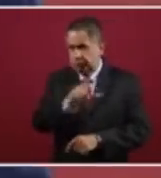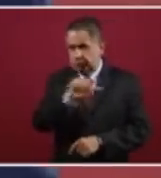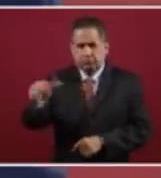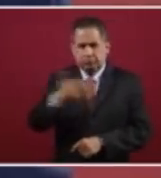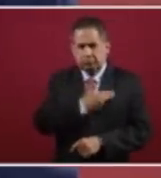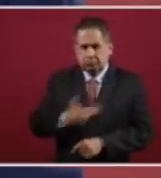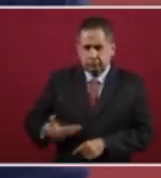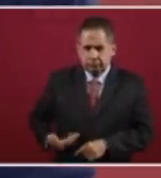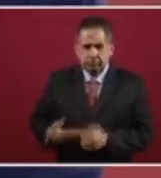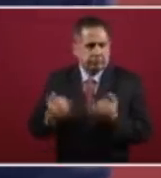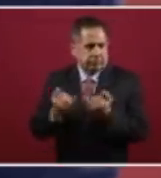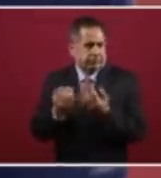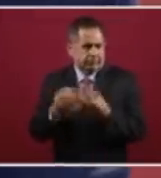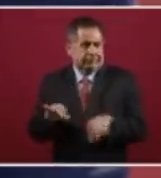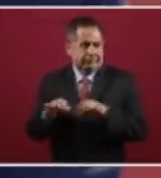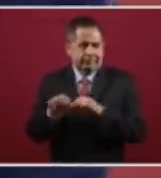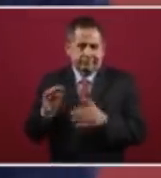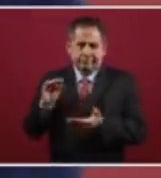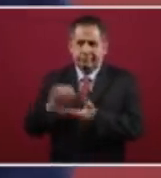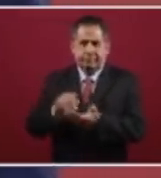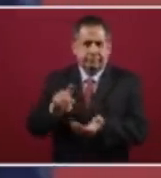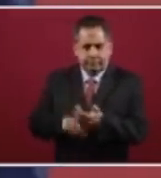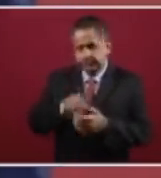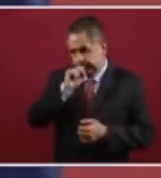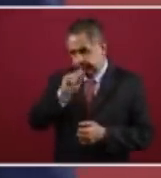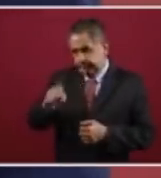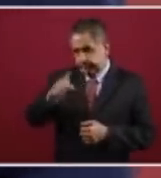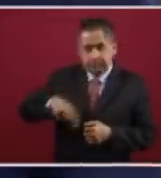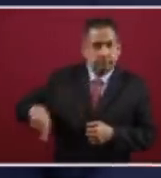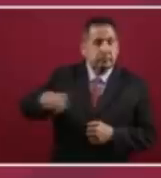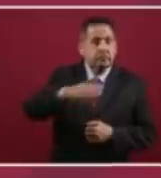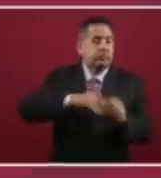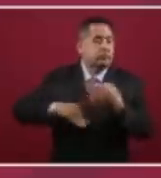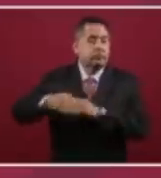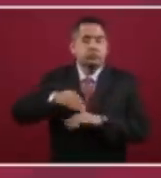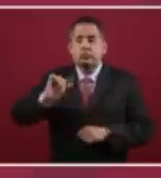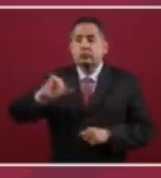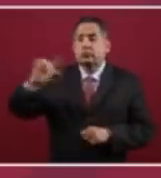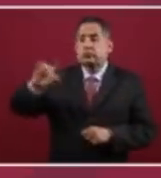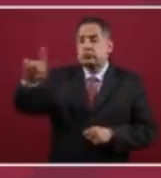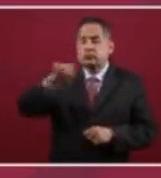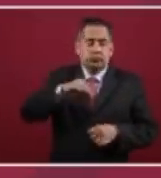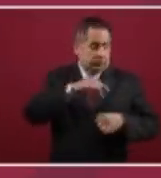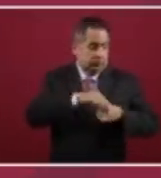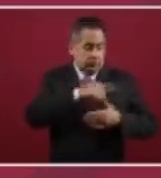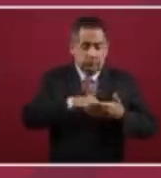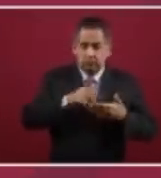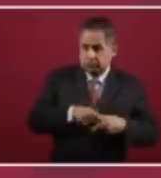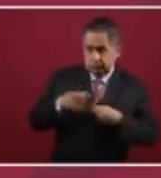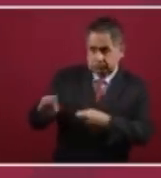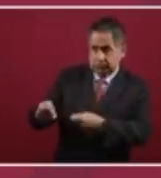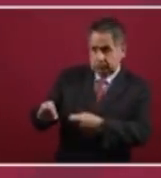pero sería importantísimo que aplicara para todas las autoridades.